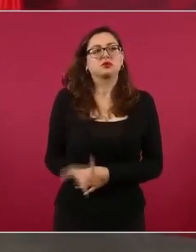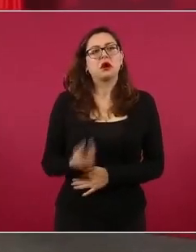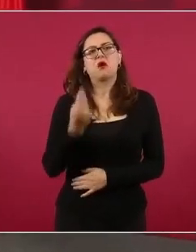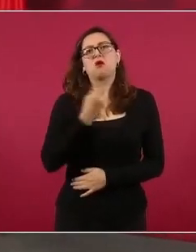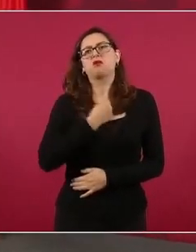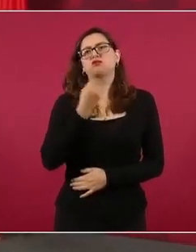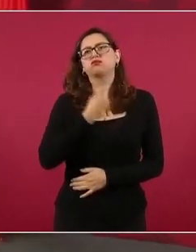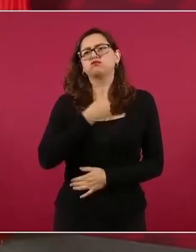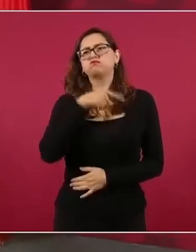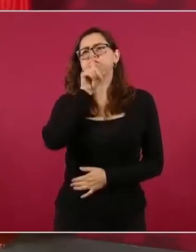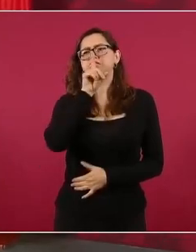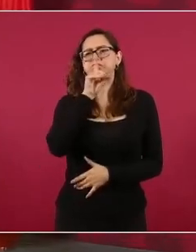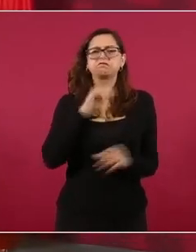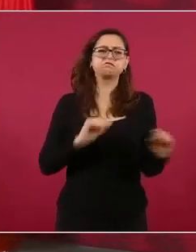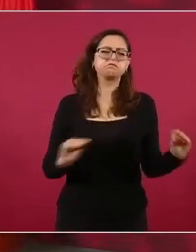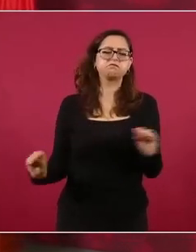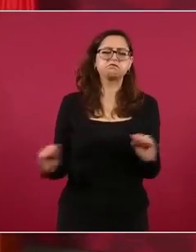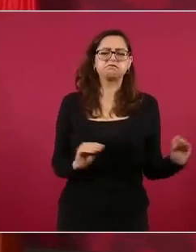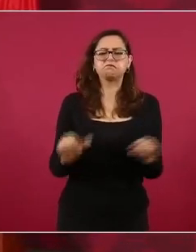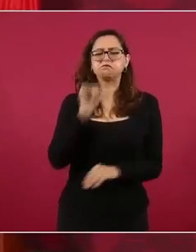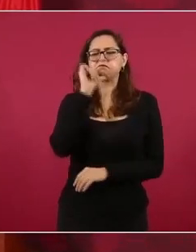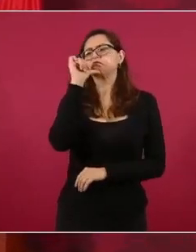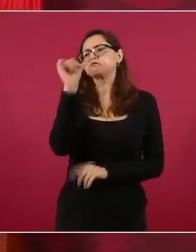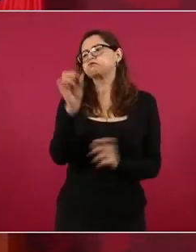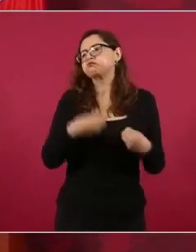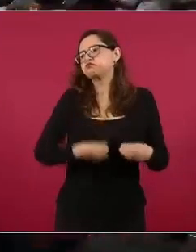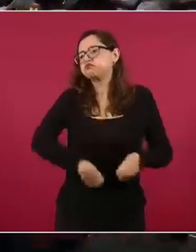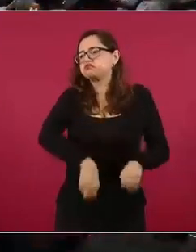no vamos a hacer nada?